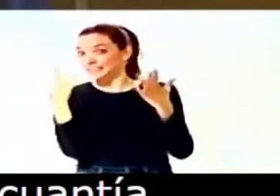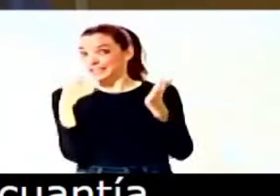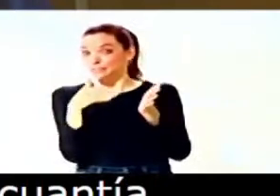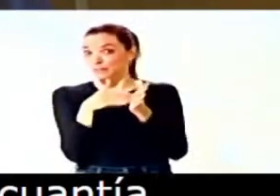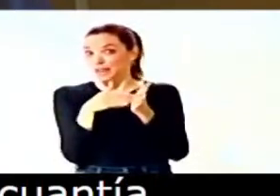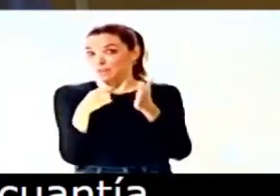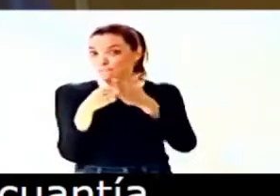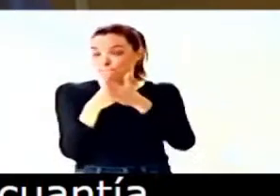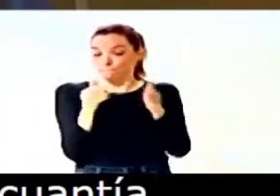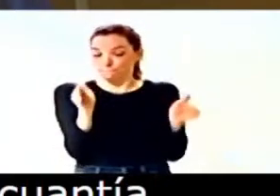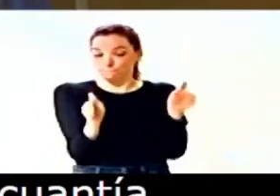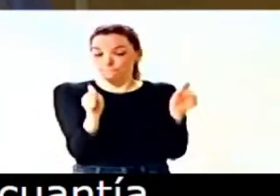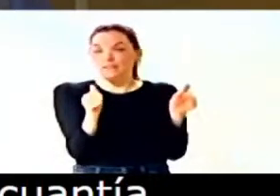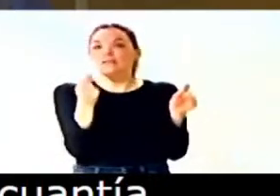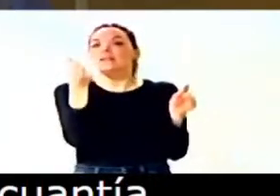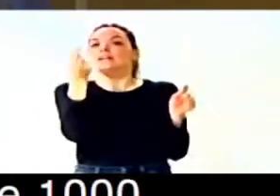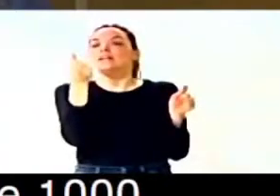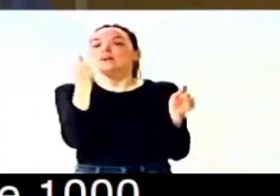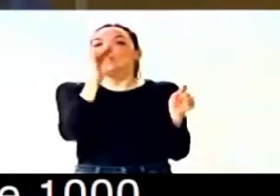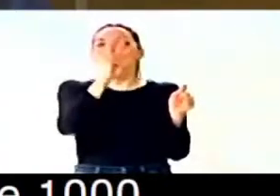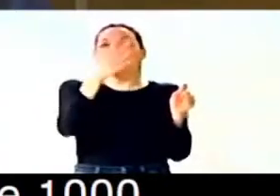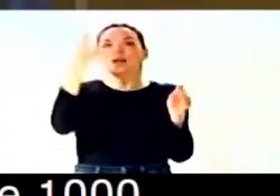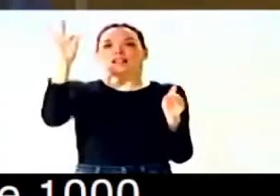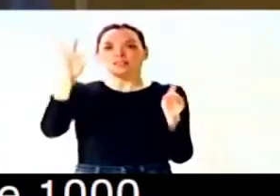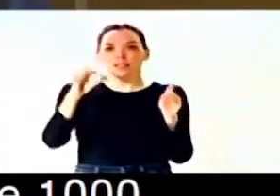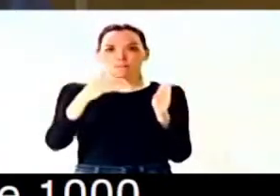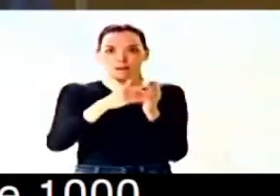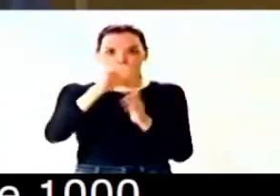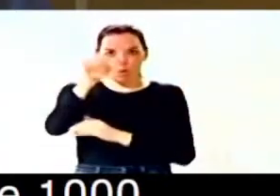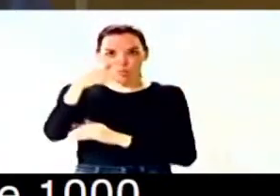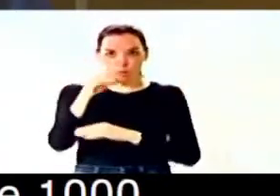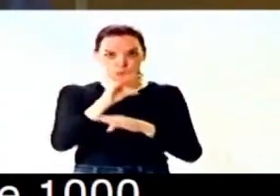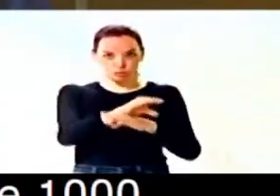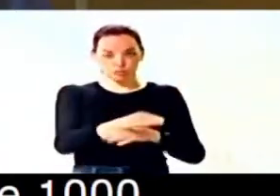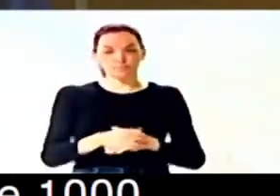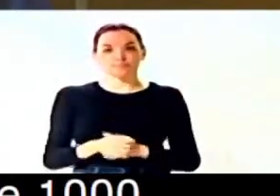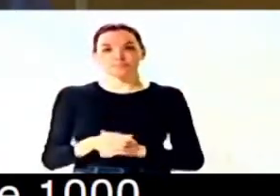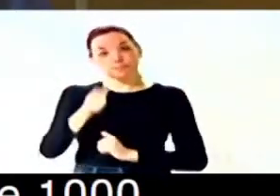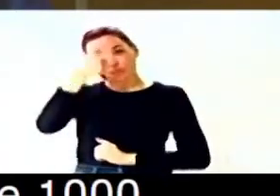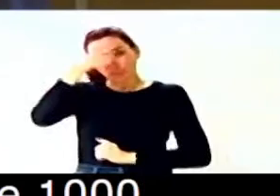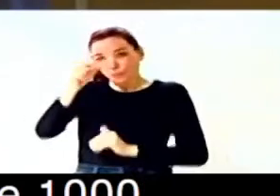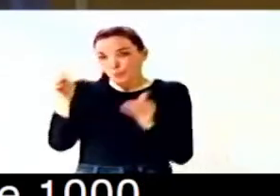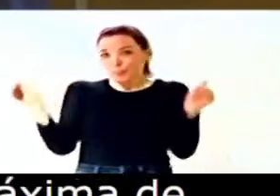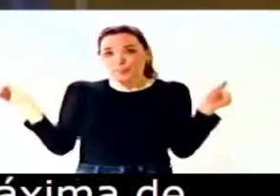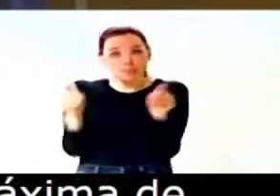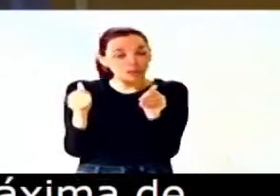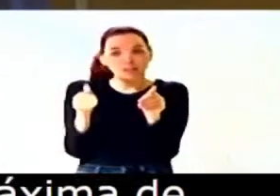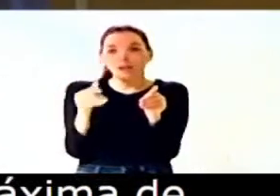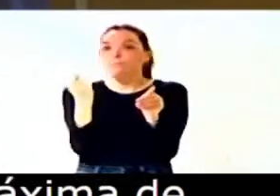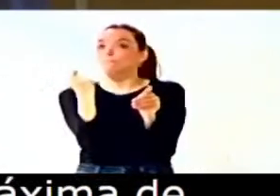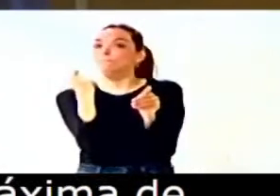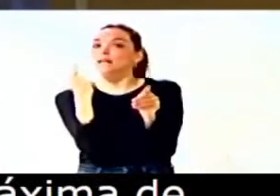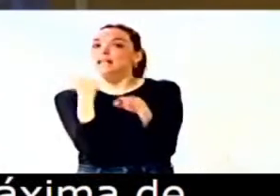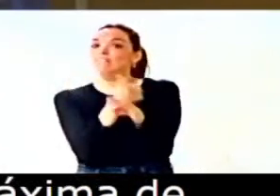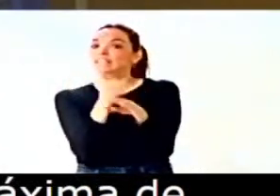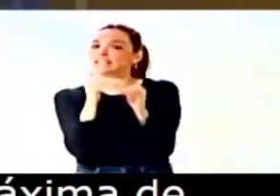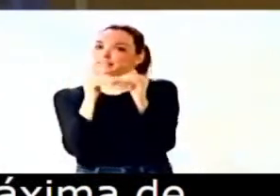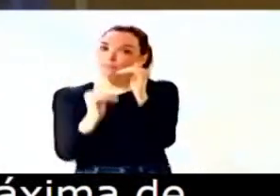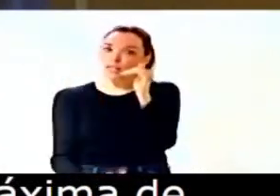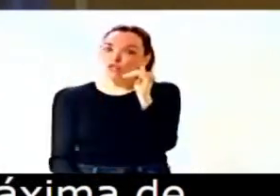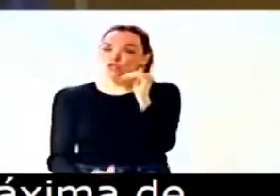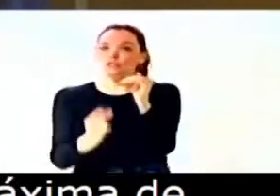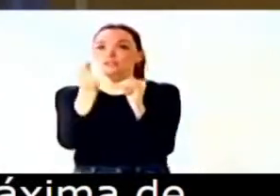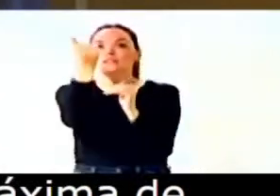habitantes, una cuantía máxima de 40.000 euros. Y las entidades locales de menos de 1.000 habitantes, una